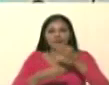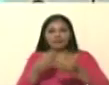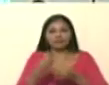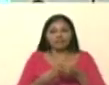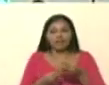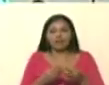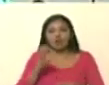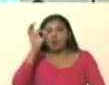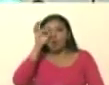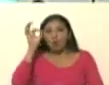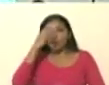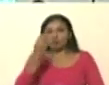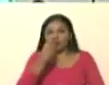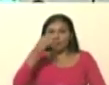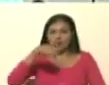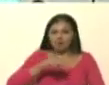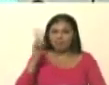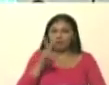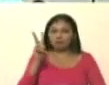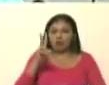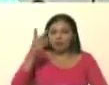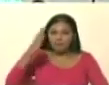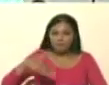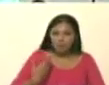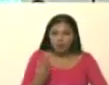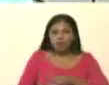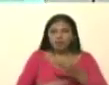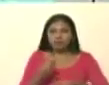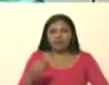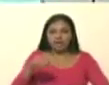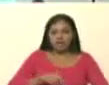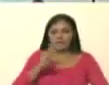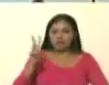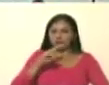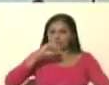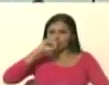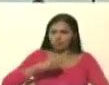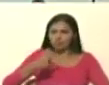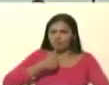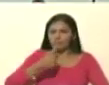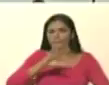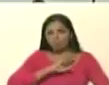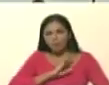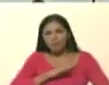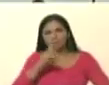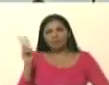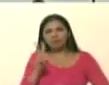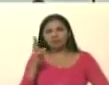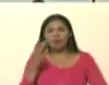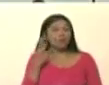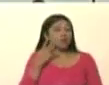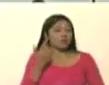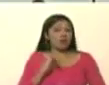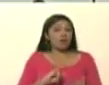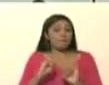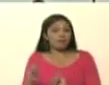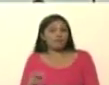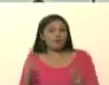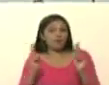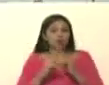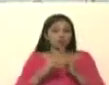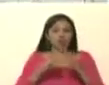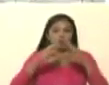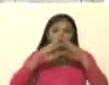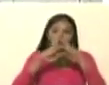orio que se come en venezuela sea made in venezuela por ejemplo un ejemplo pues querido y conocido por